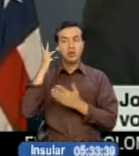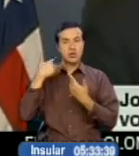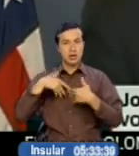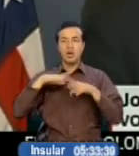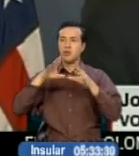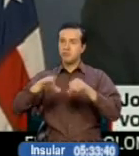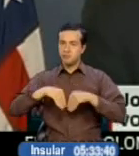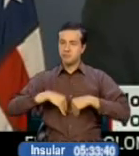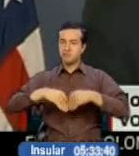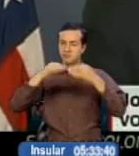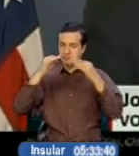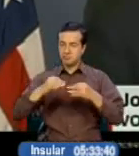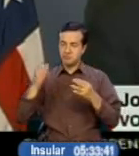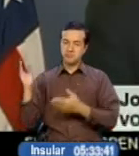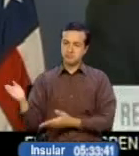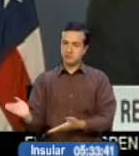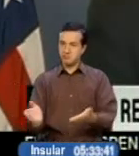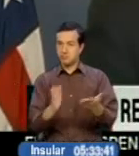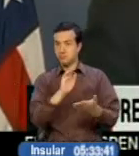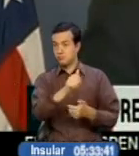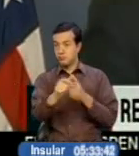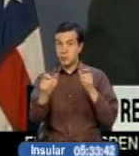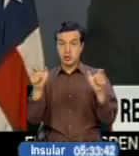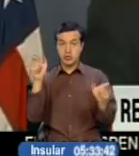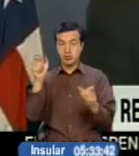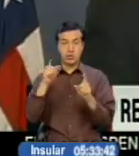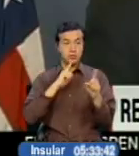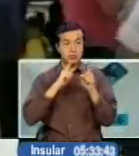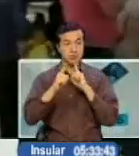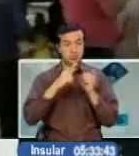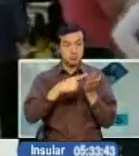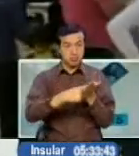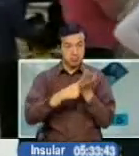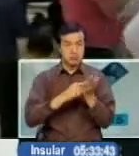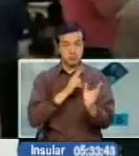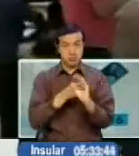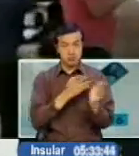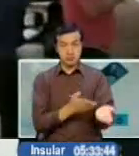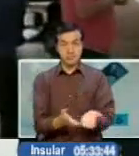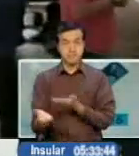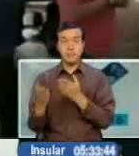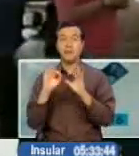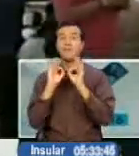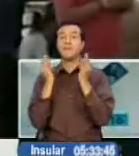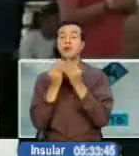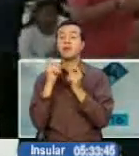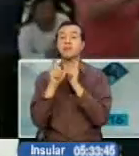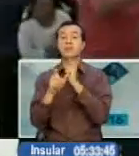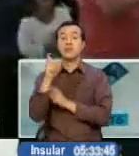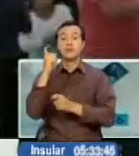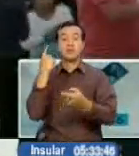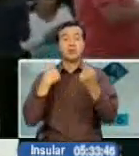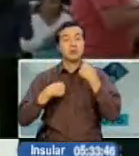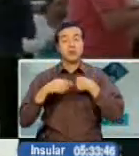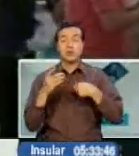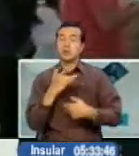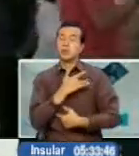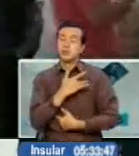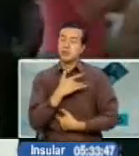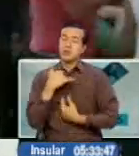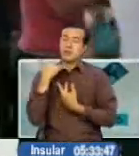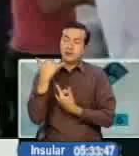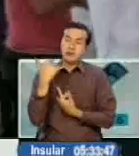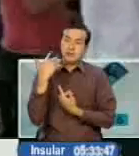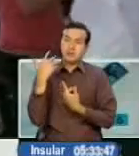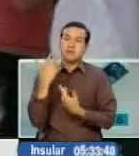los votantes la posibilidad de sumarse al debate sobre el acuerdo. Por su parte, los familiares y las víctimas del conflicto armado no pierden la esperanza